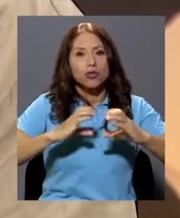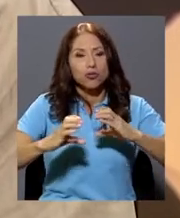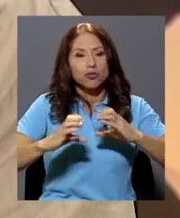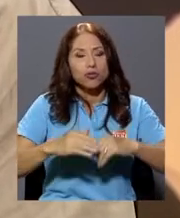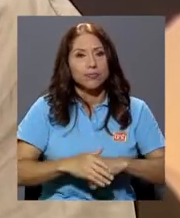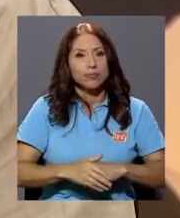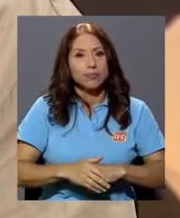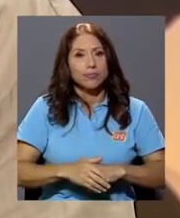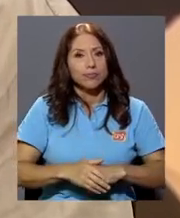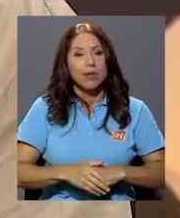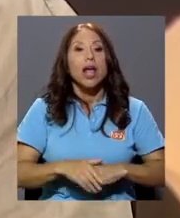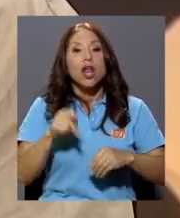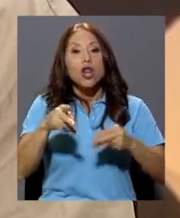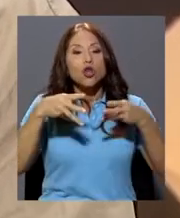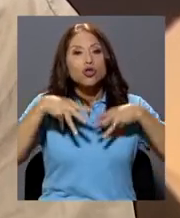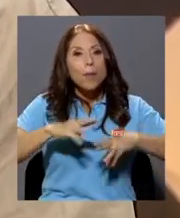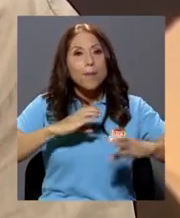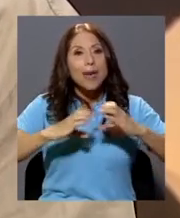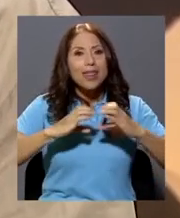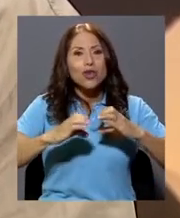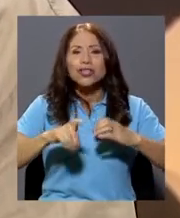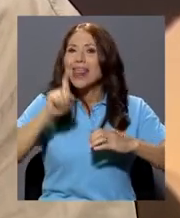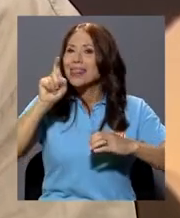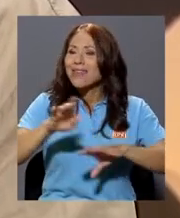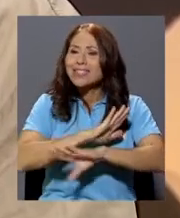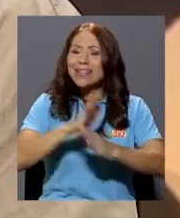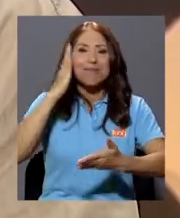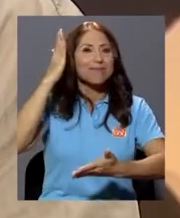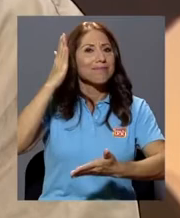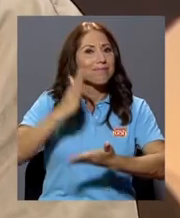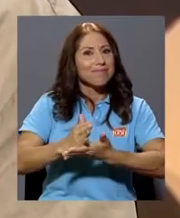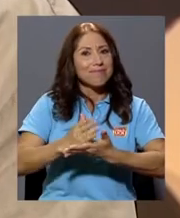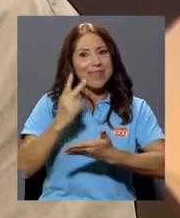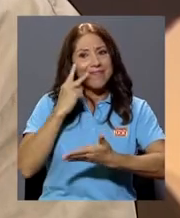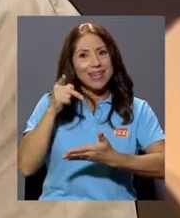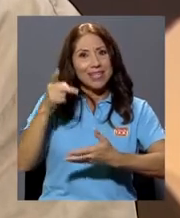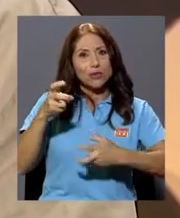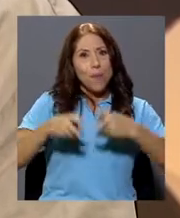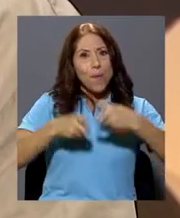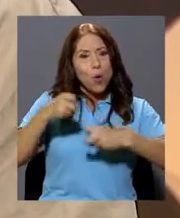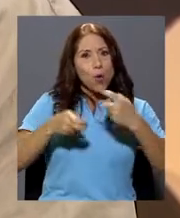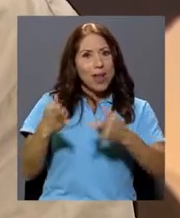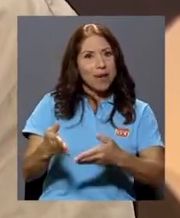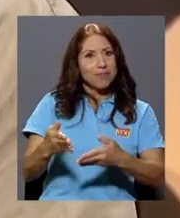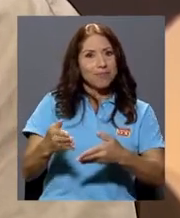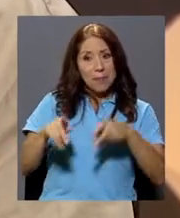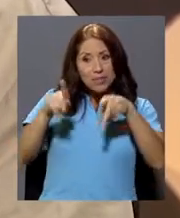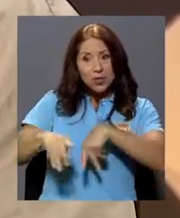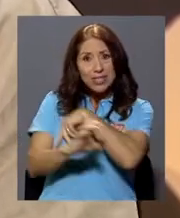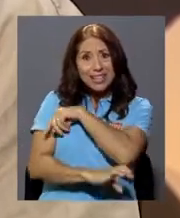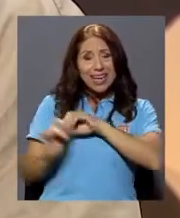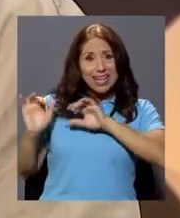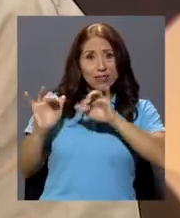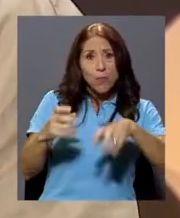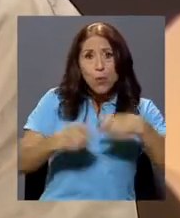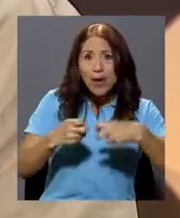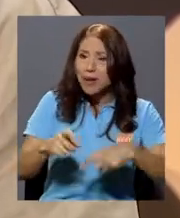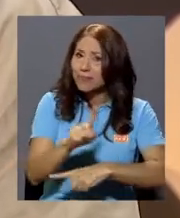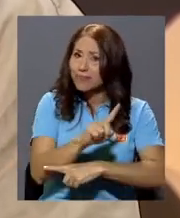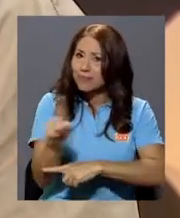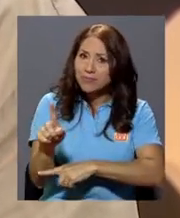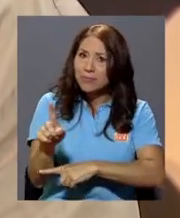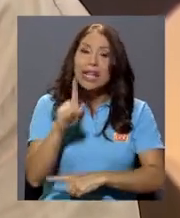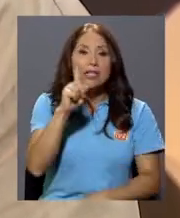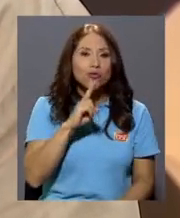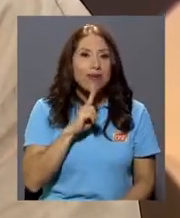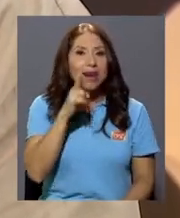medios tienen que dejar de tratar el fenómeno migratorio como un problema. Tienen que dejar. Es una realidad, ¿no? Es verdad que los